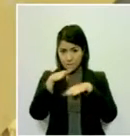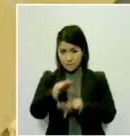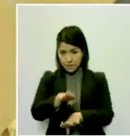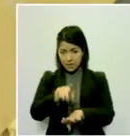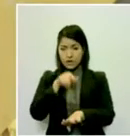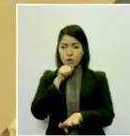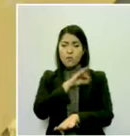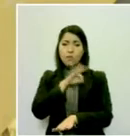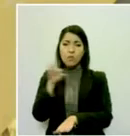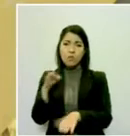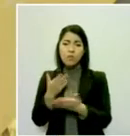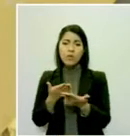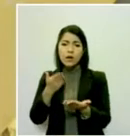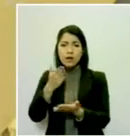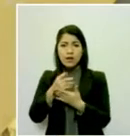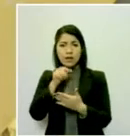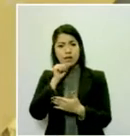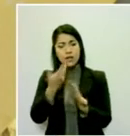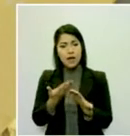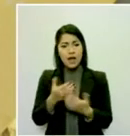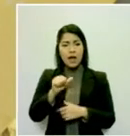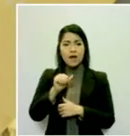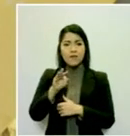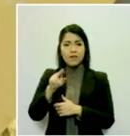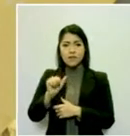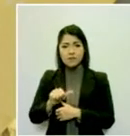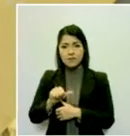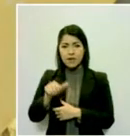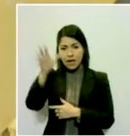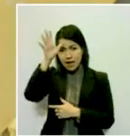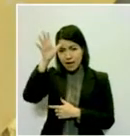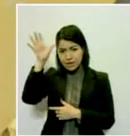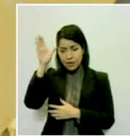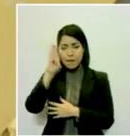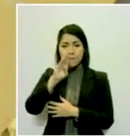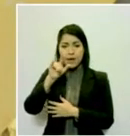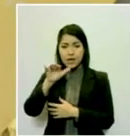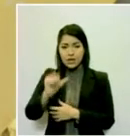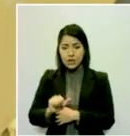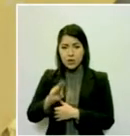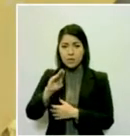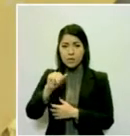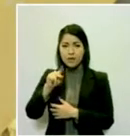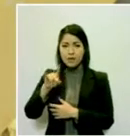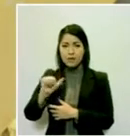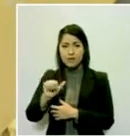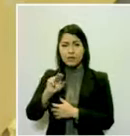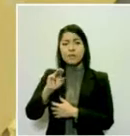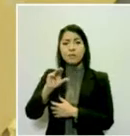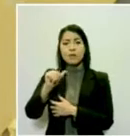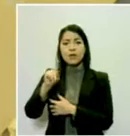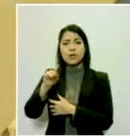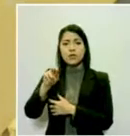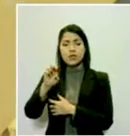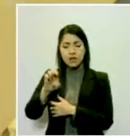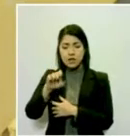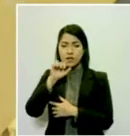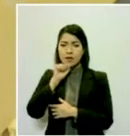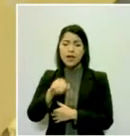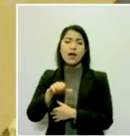cobran las maestras y maestros: Afirme, Azteca, Bajío, Banamex, Bancomer, Banorte,